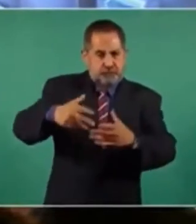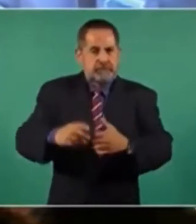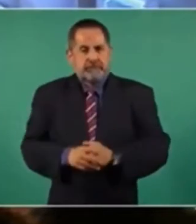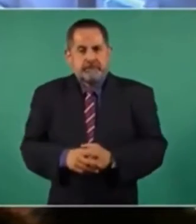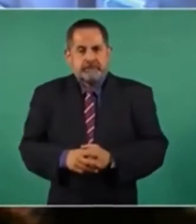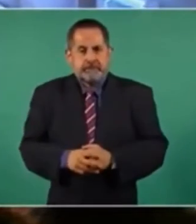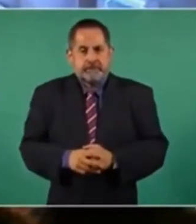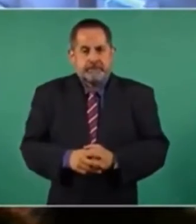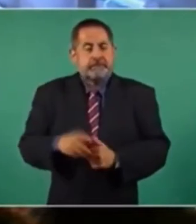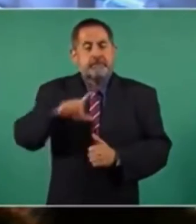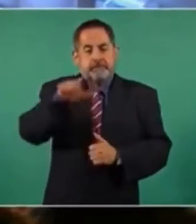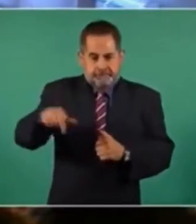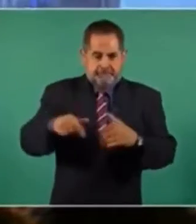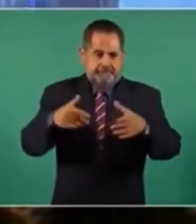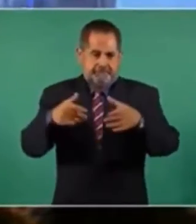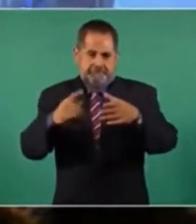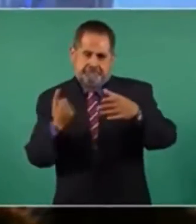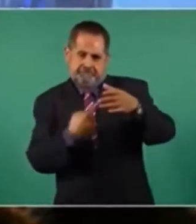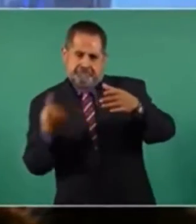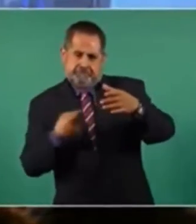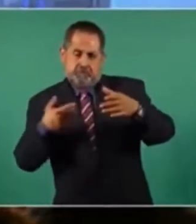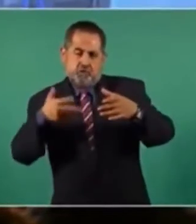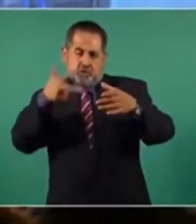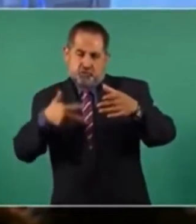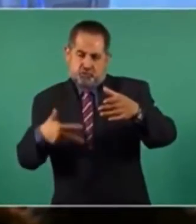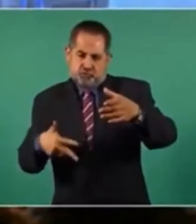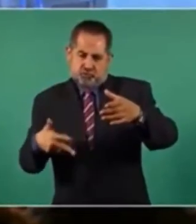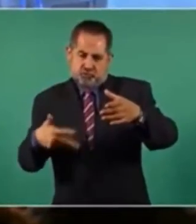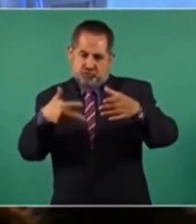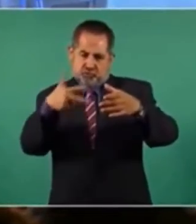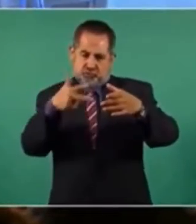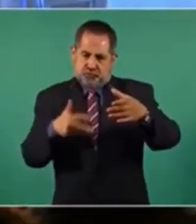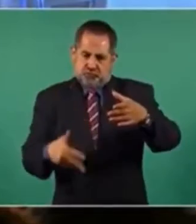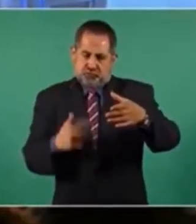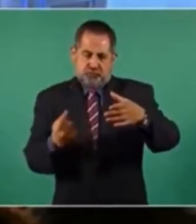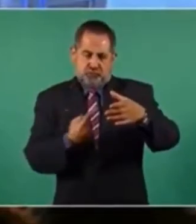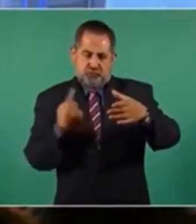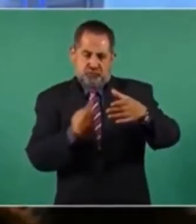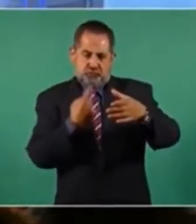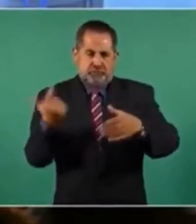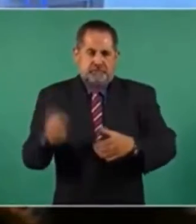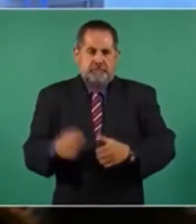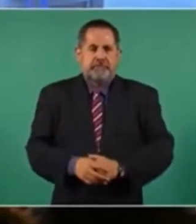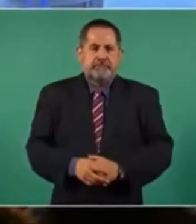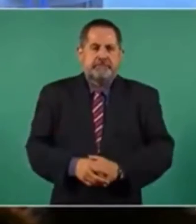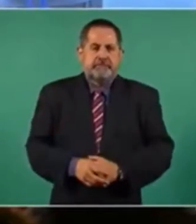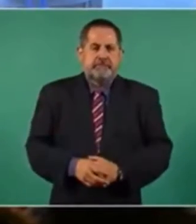Aquí viene ya la fase de pintura de los cilindros que pasaron la prueba.